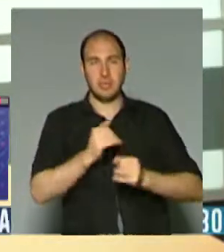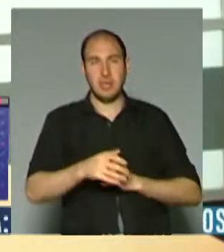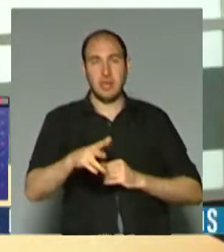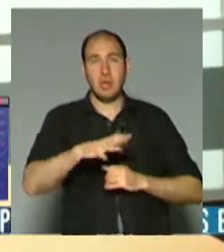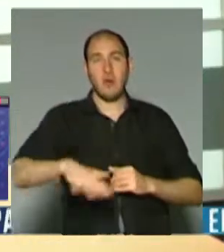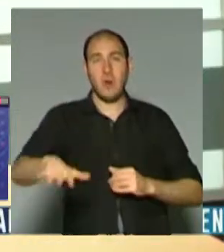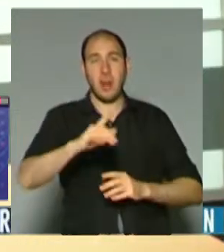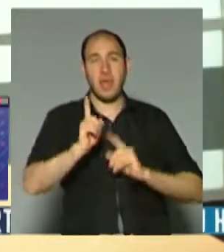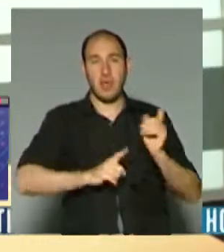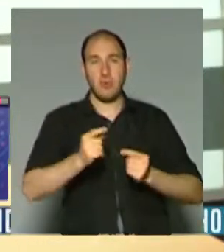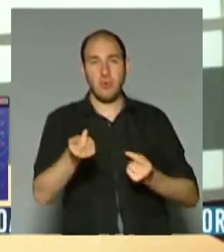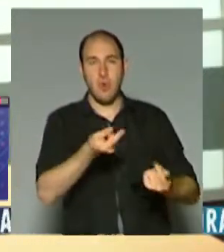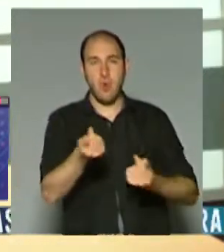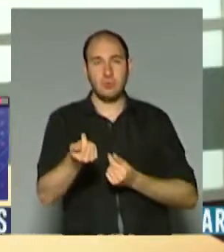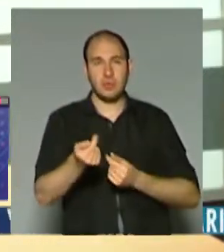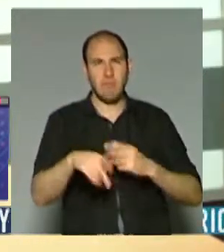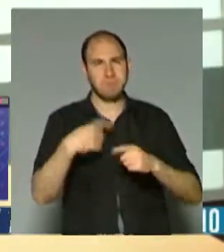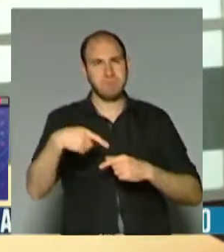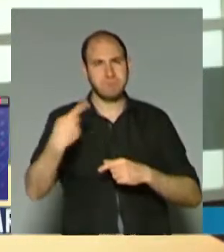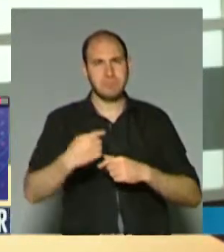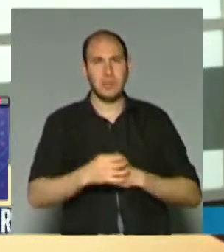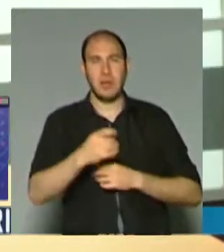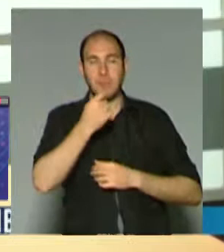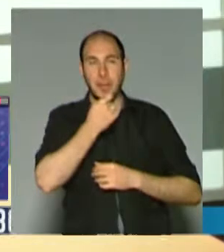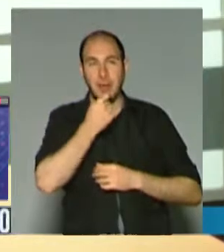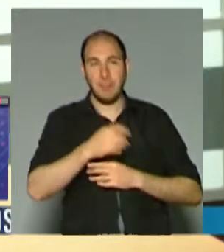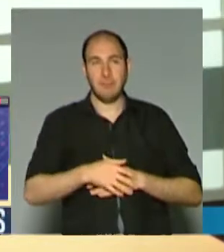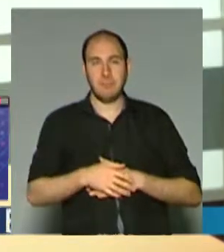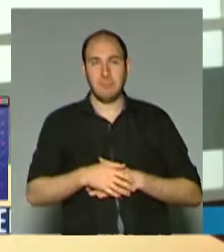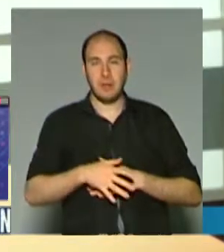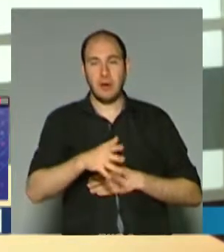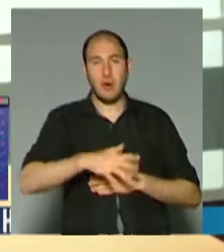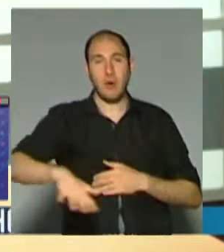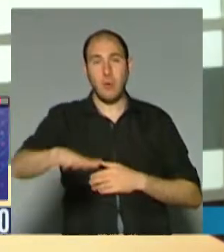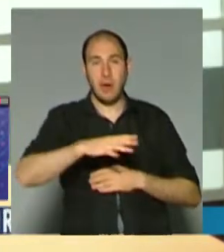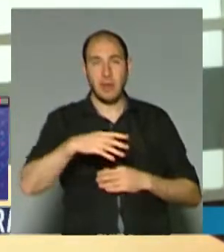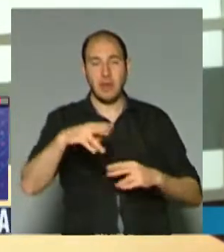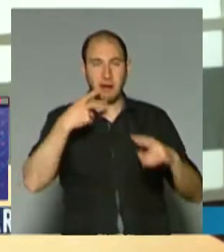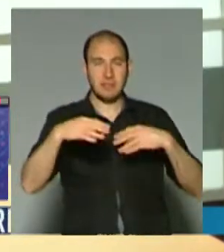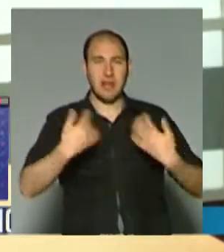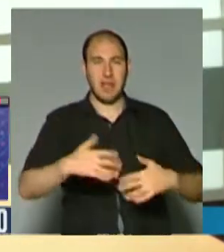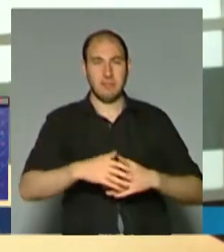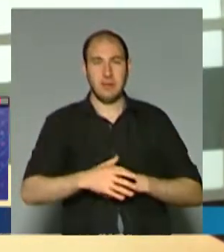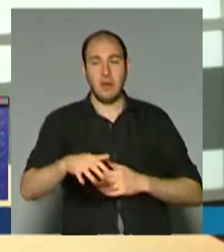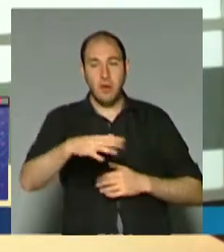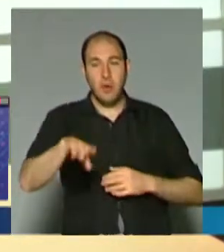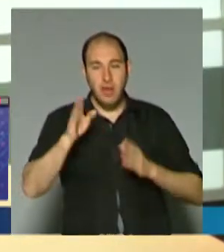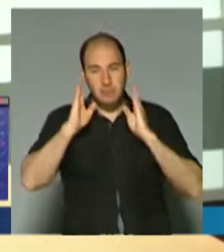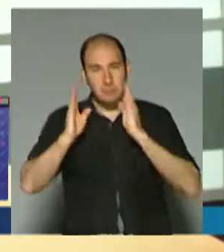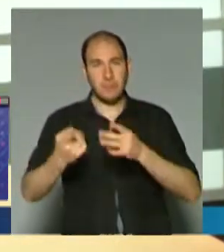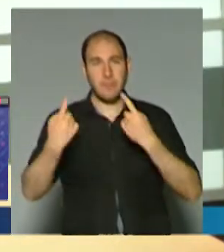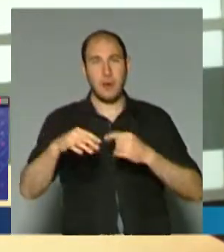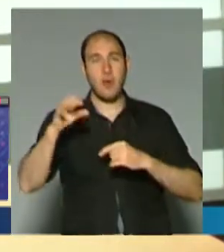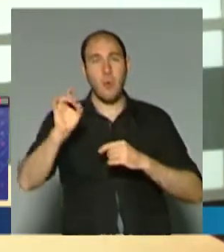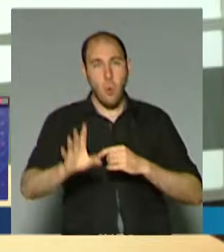lugares donde obviamente se utilizan con más frecuencia, como es, por ejemplo, los lugares de comidas rápidas, y es ahí donde están apuntando, pero no